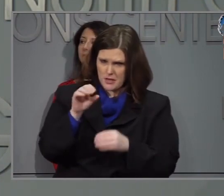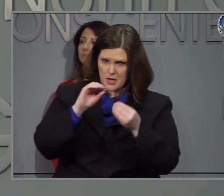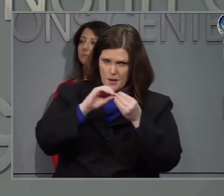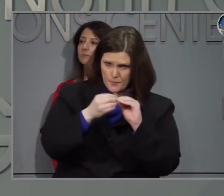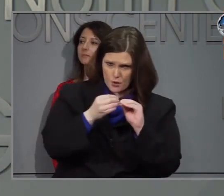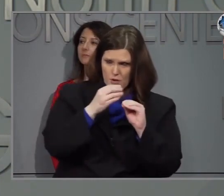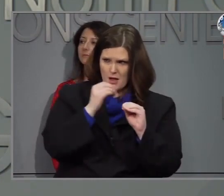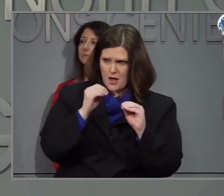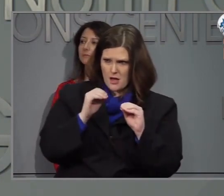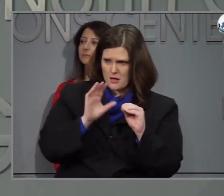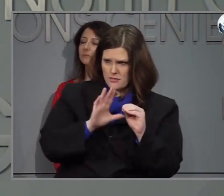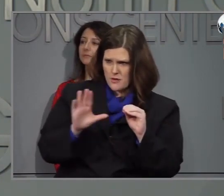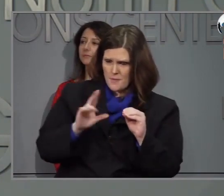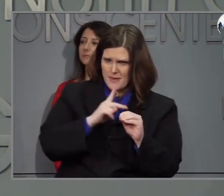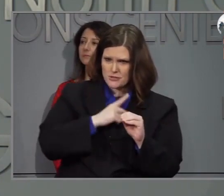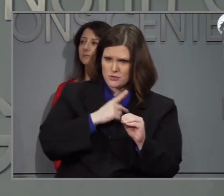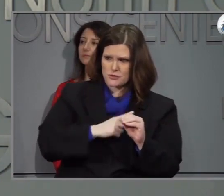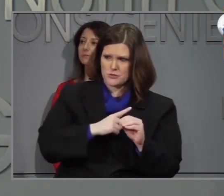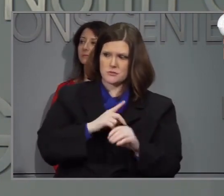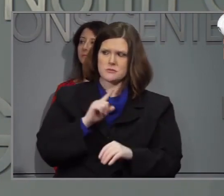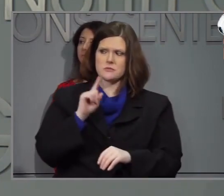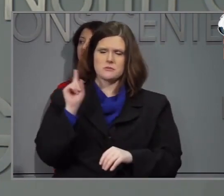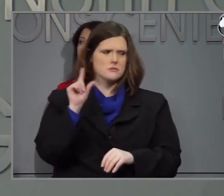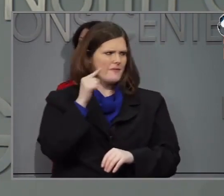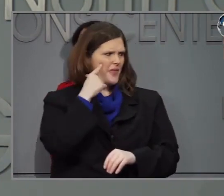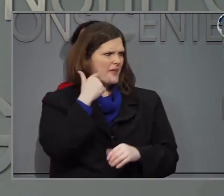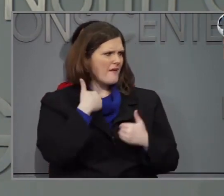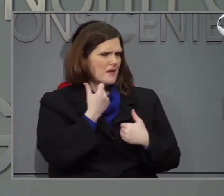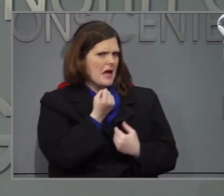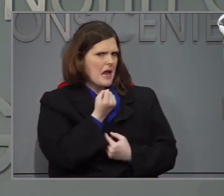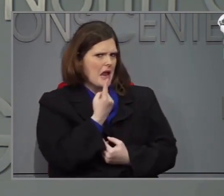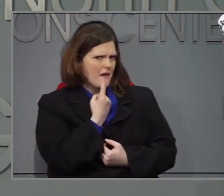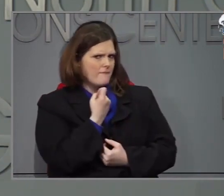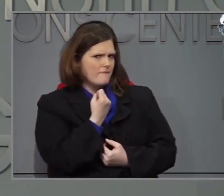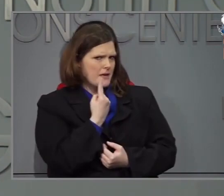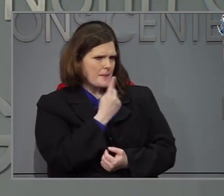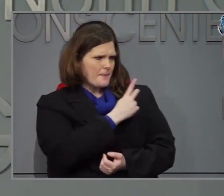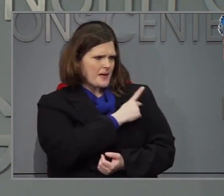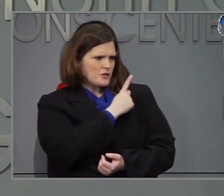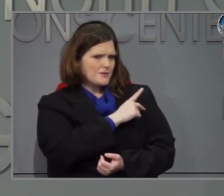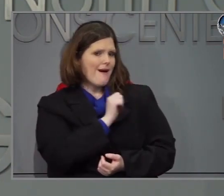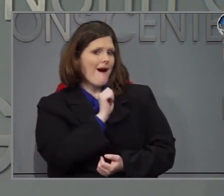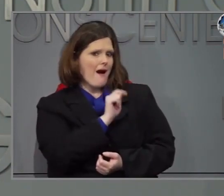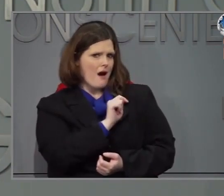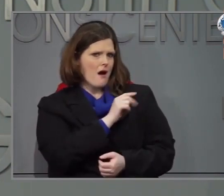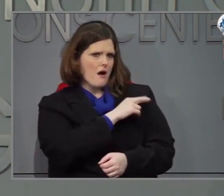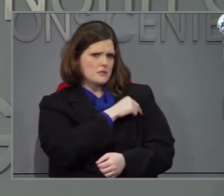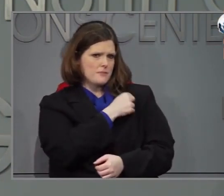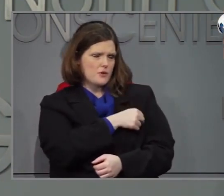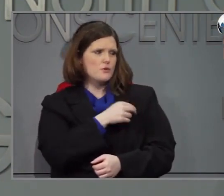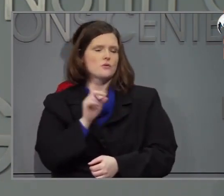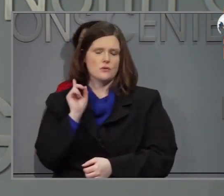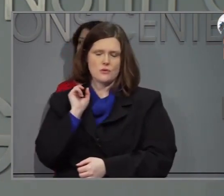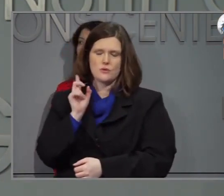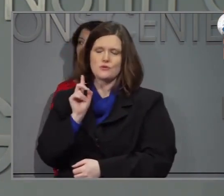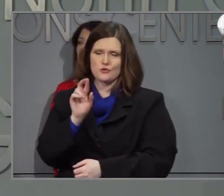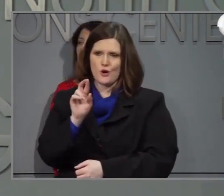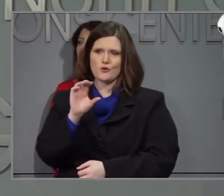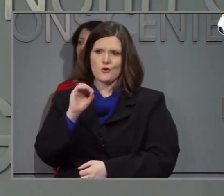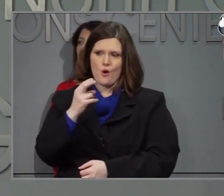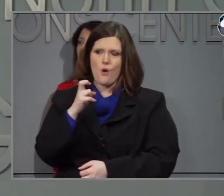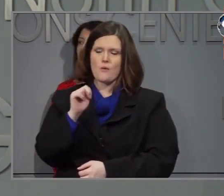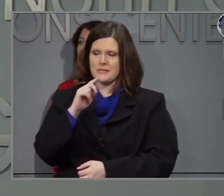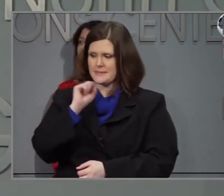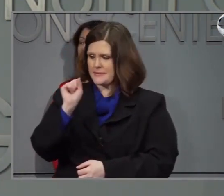estado nos puede decir la cifra y la condición creo que tenemos 11 pacientes hospitalizados la